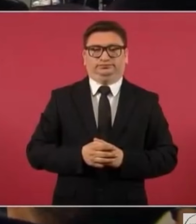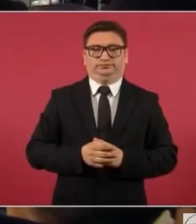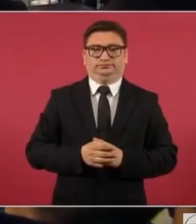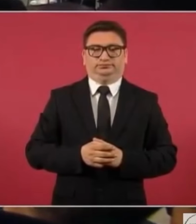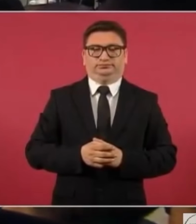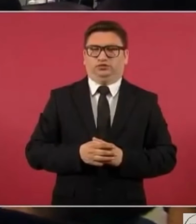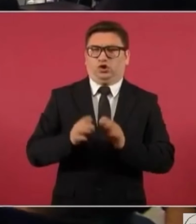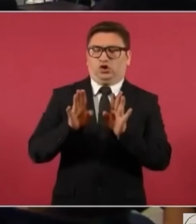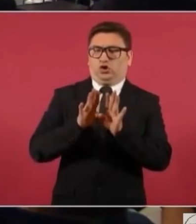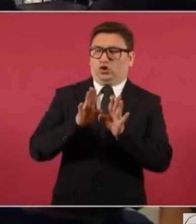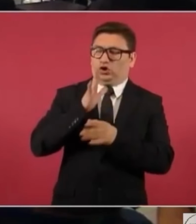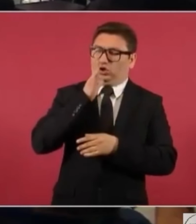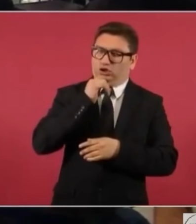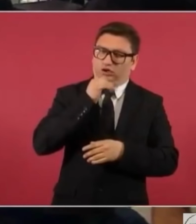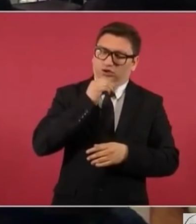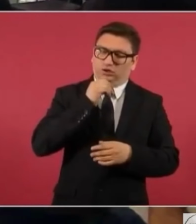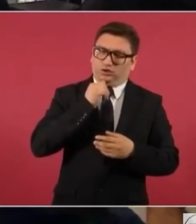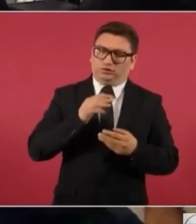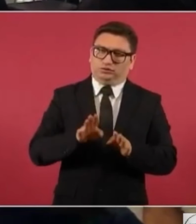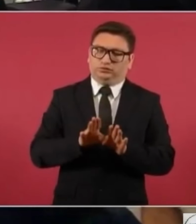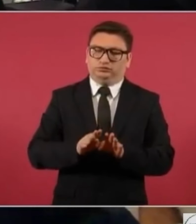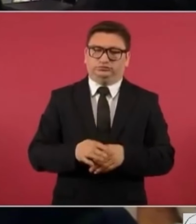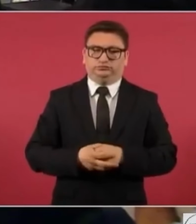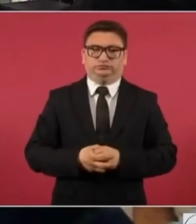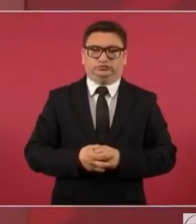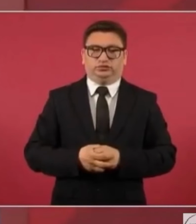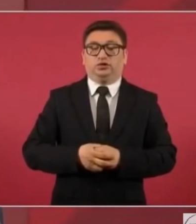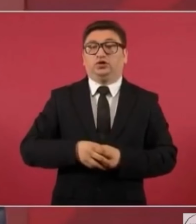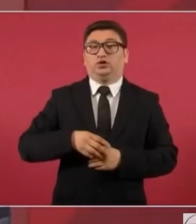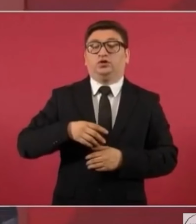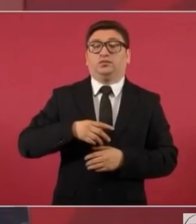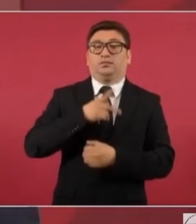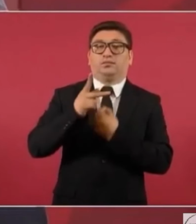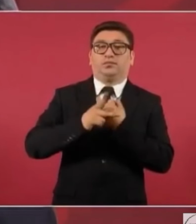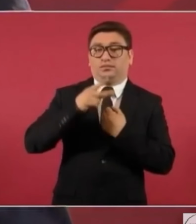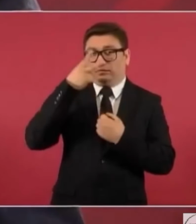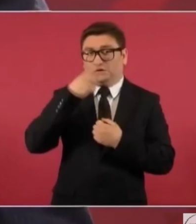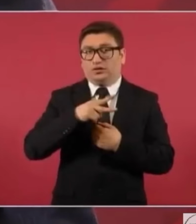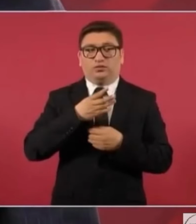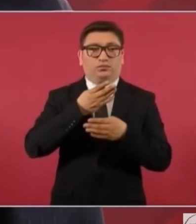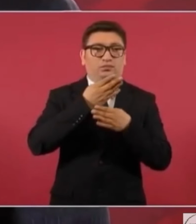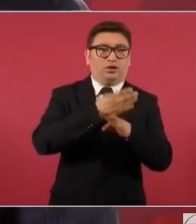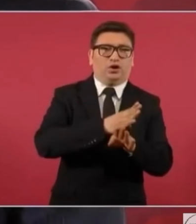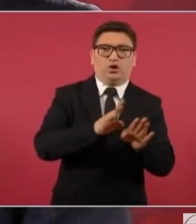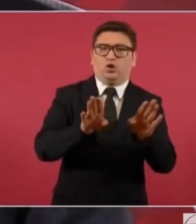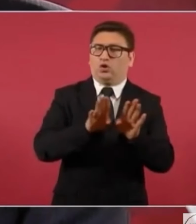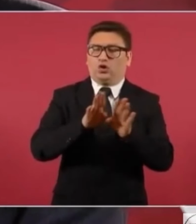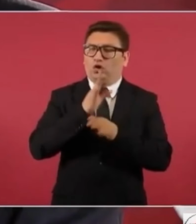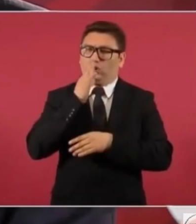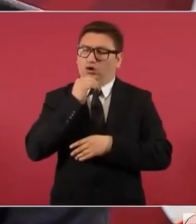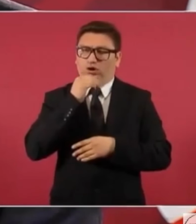y cómo iba a tener el Estado bancos, y cómo iban a tener,